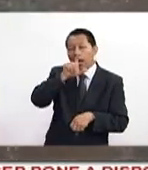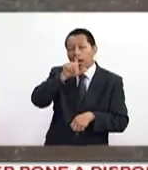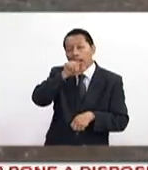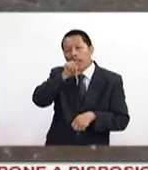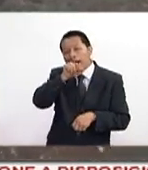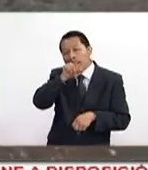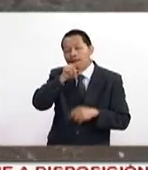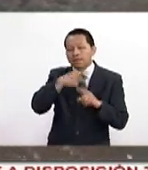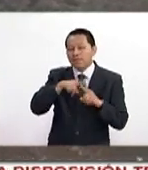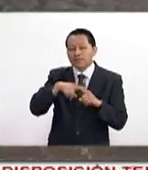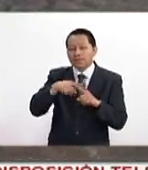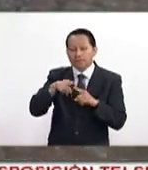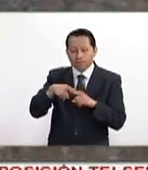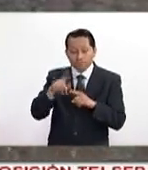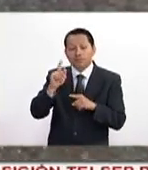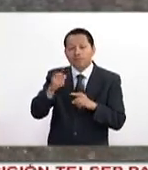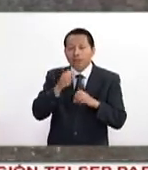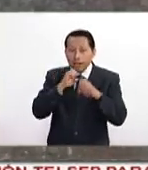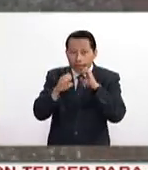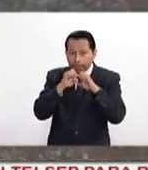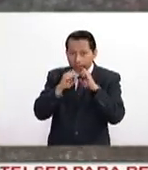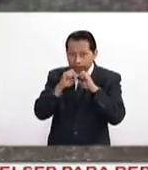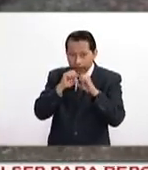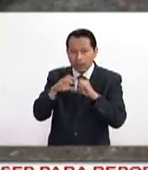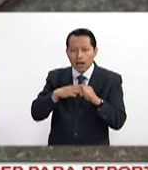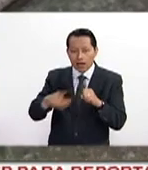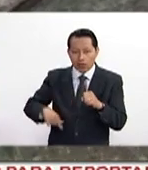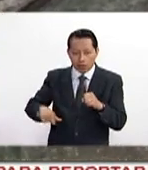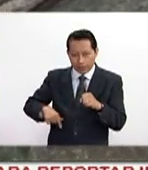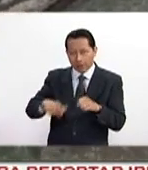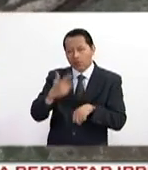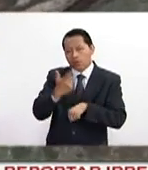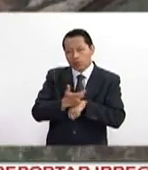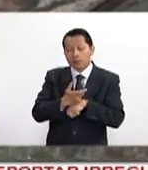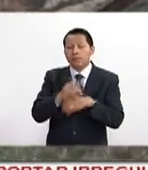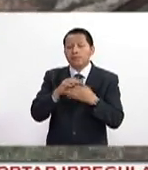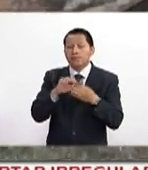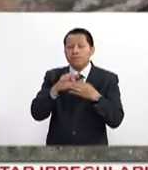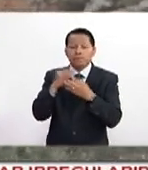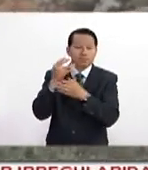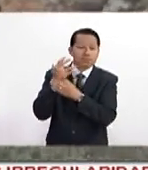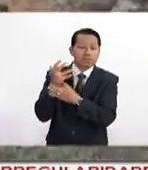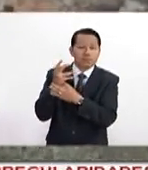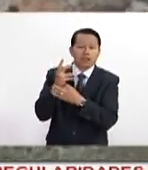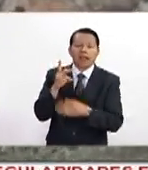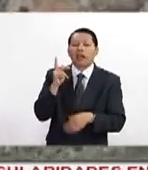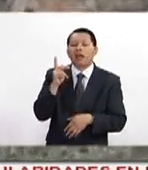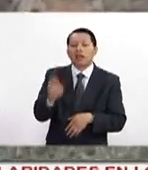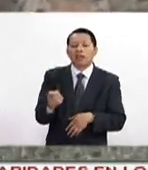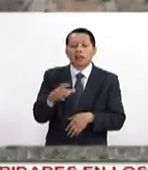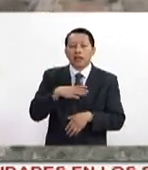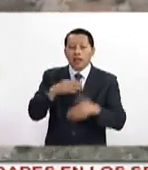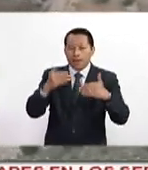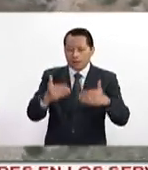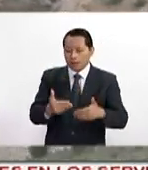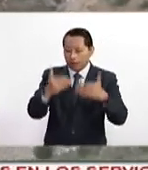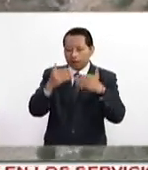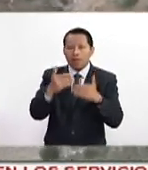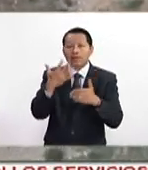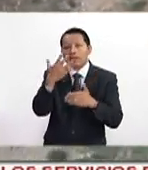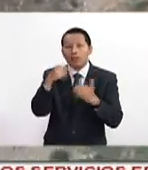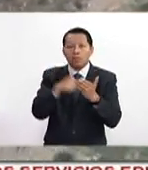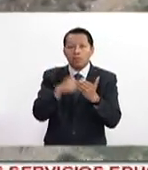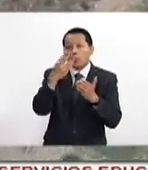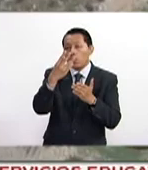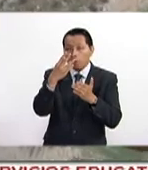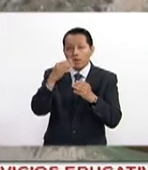migratorias. En una entrevista, funcionarios federales de la Unión Americana informaron que el muro consistiría en una pared de 5.4